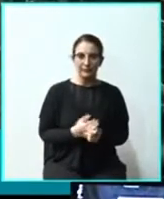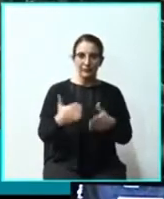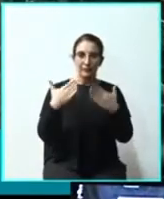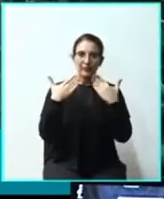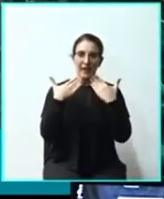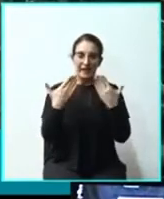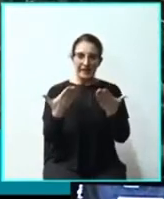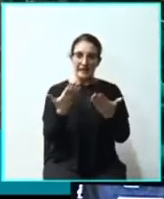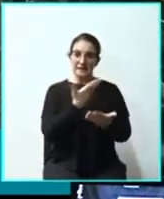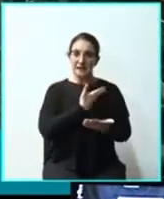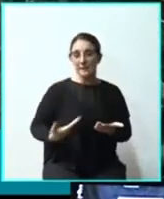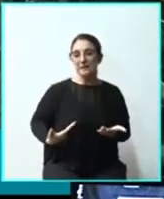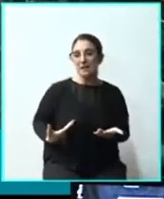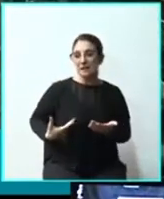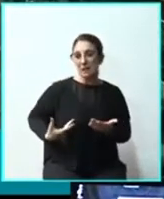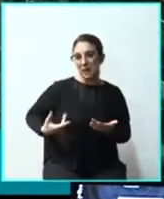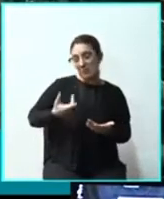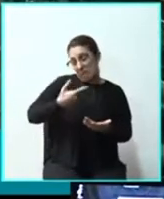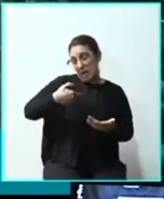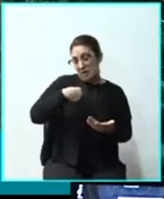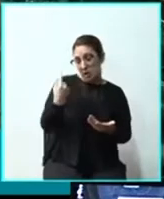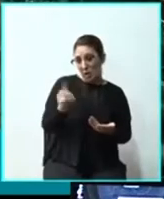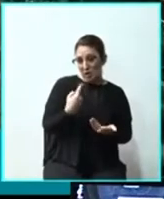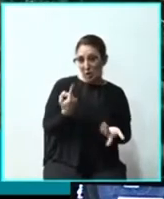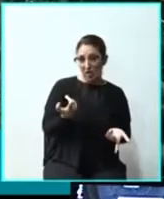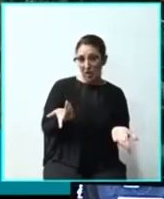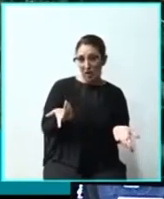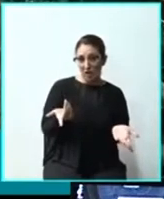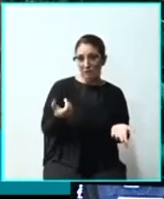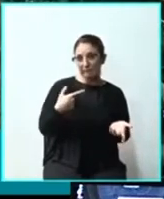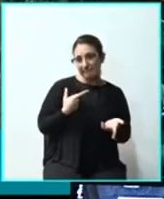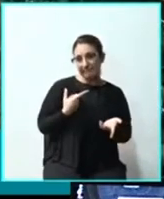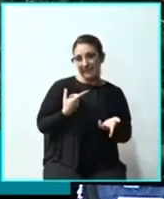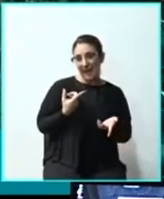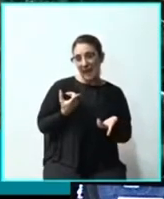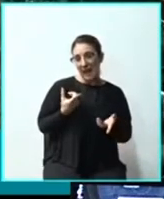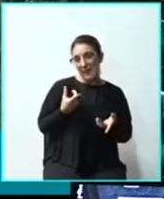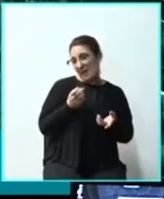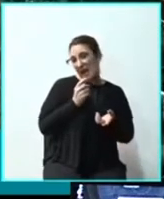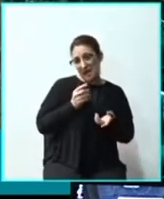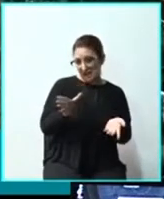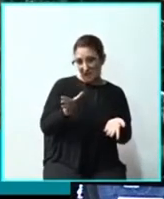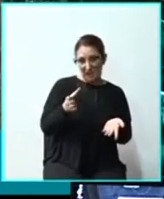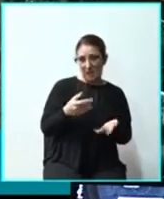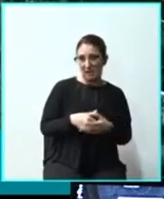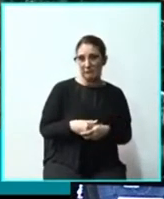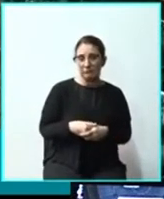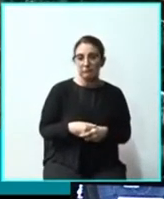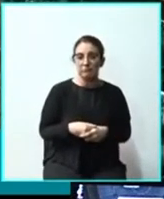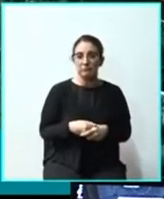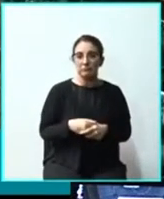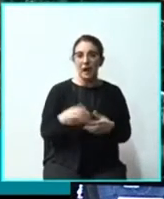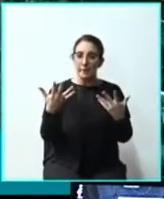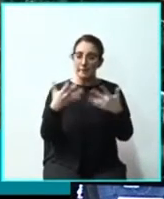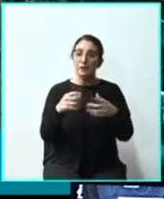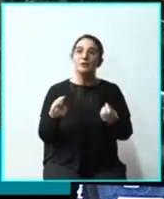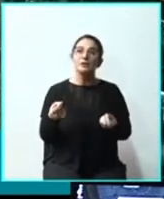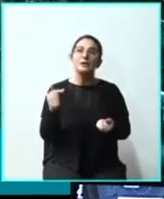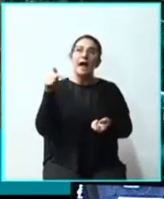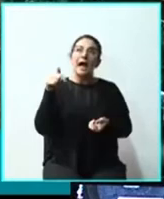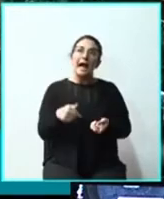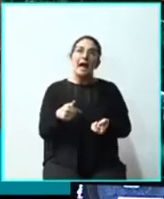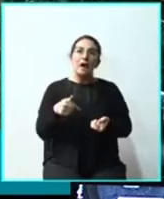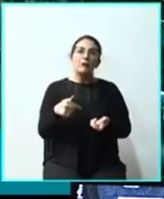Gracias, presidente. Sí, nosotros vamos a rechazar, obviamente, este proyecto. Estamos en presencia